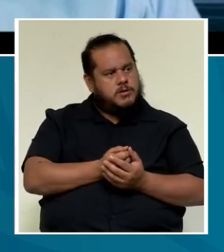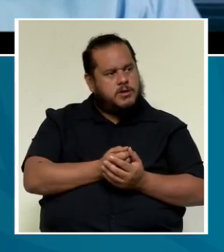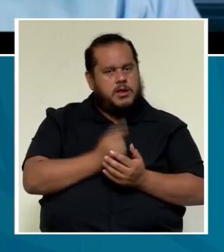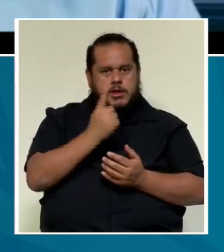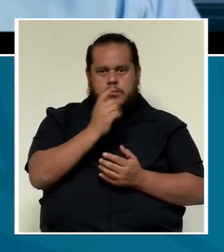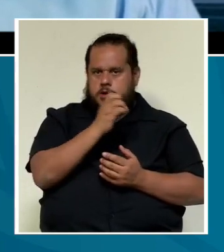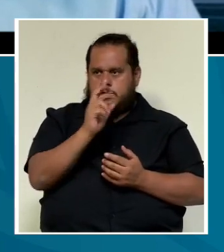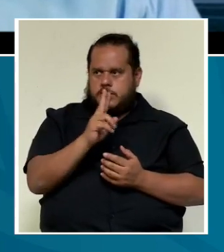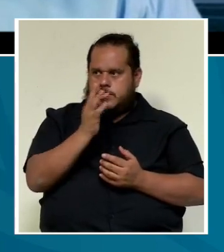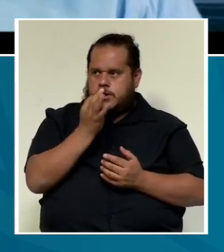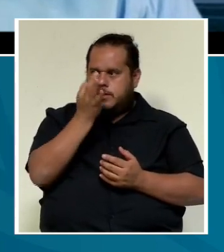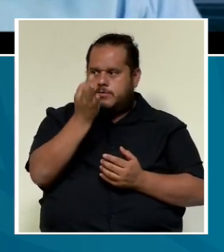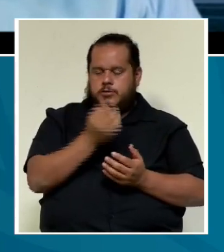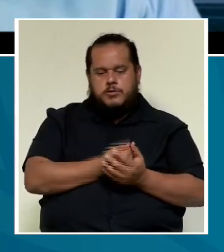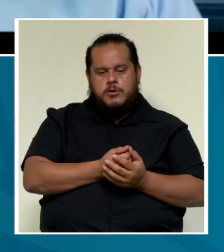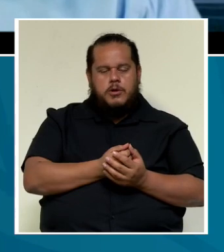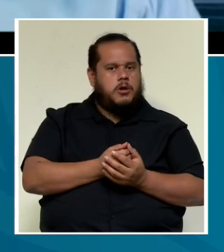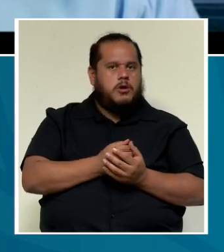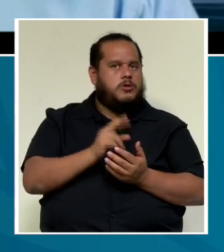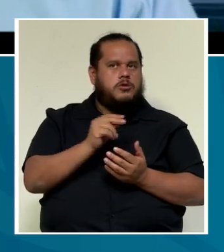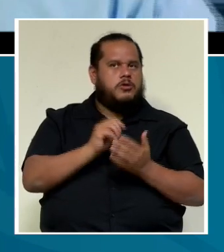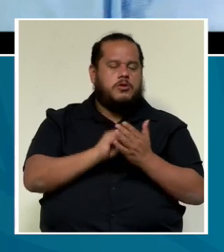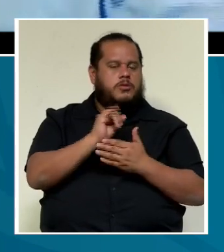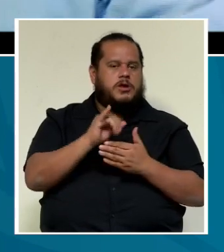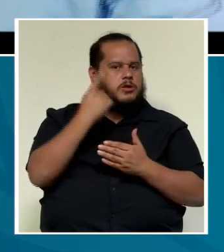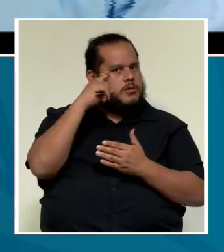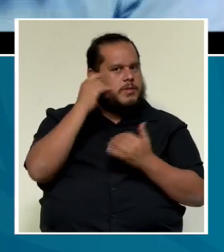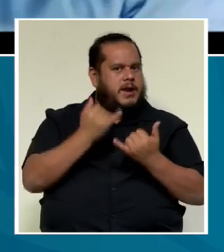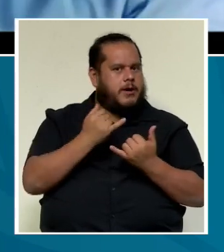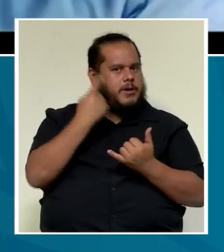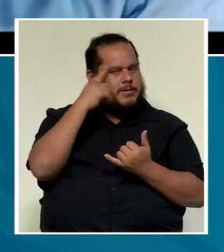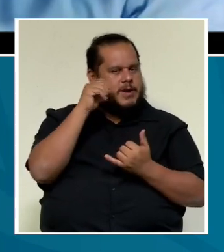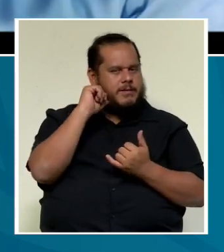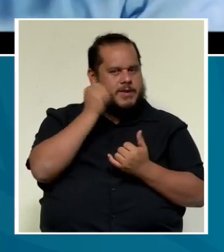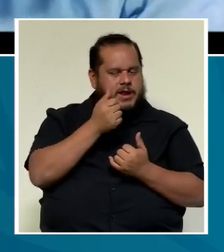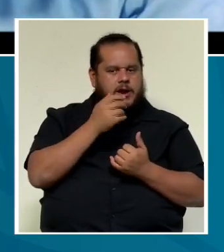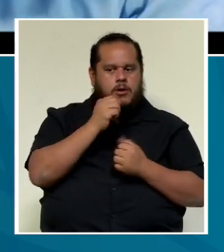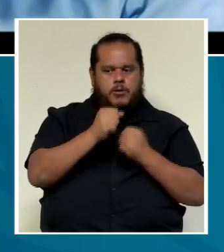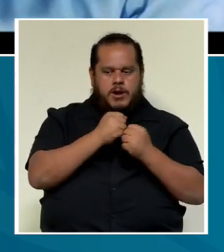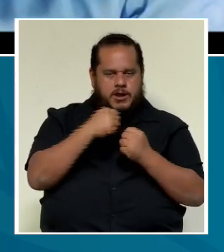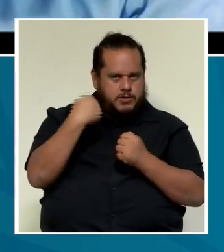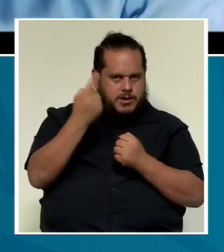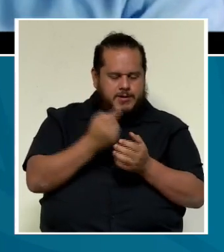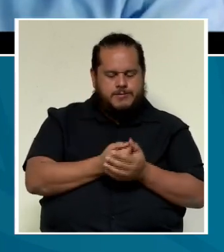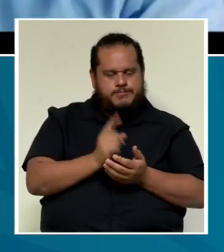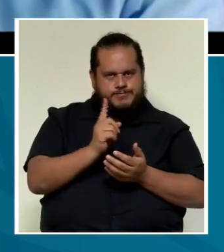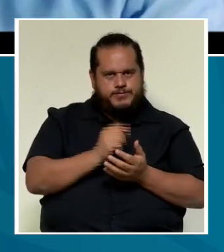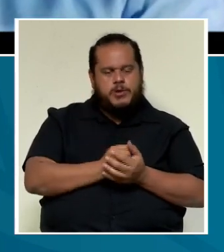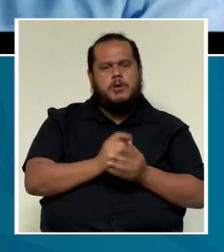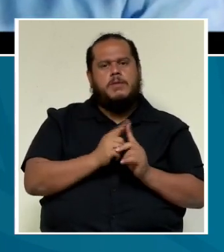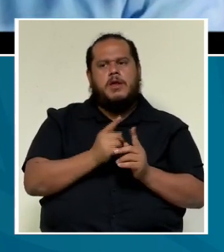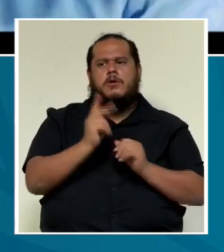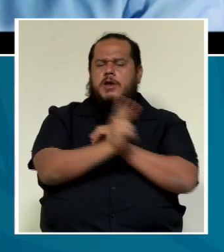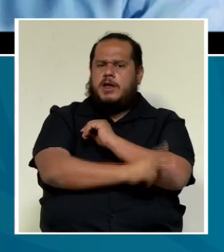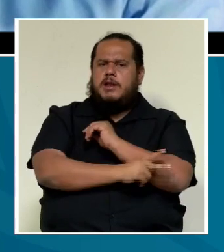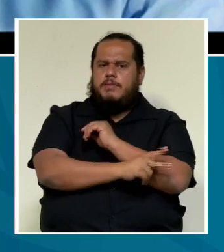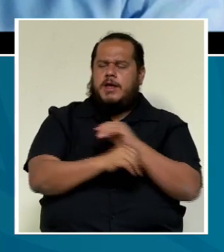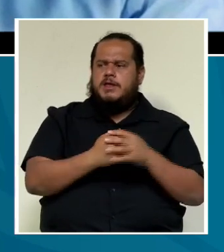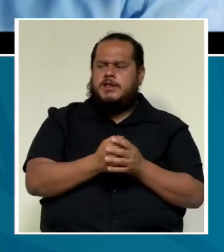Costa Rica de futuro, ¿verdad? No son proyectos para ahora, para mañana, ni para el año que viene, pero el país